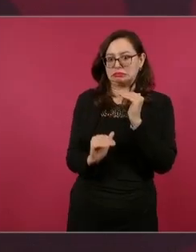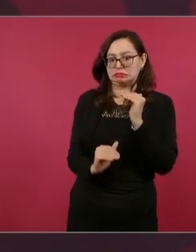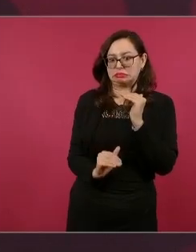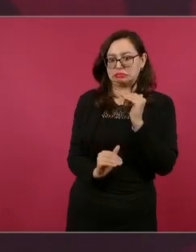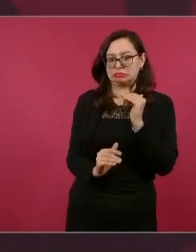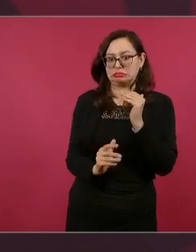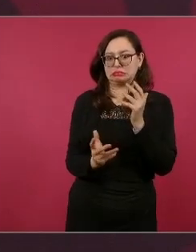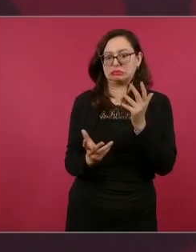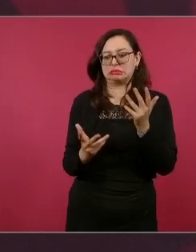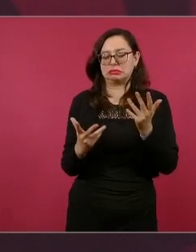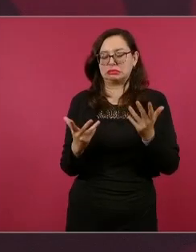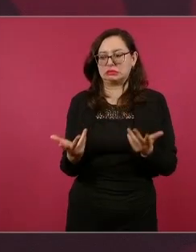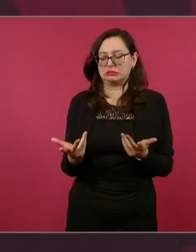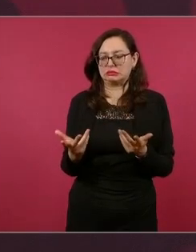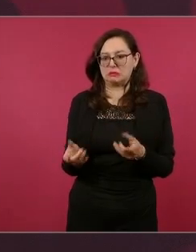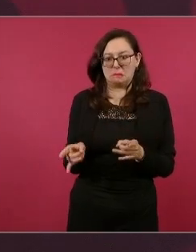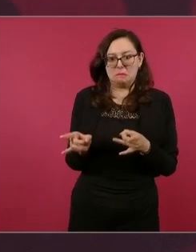desunidos,